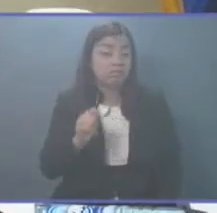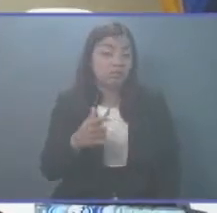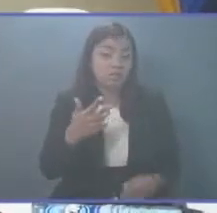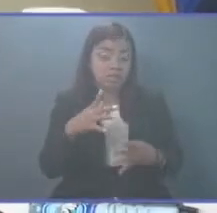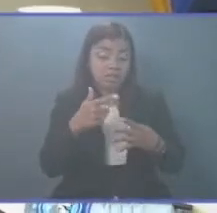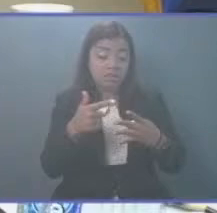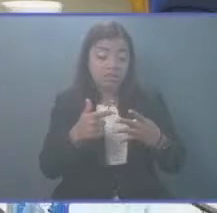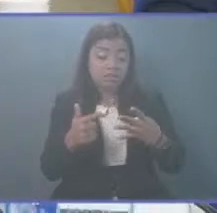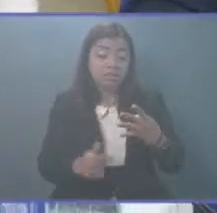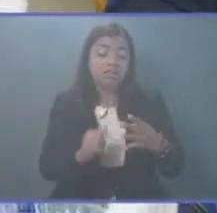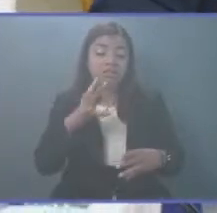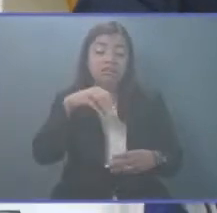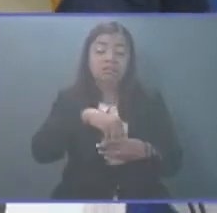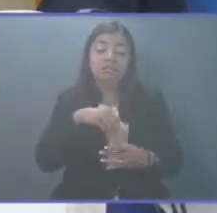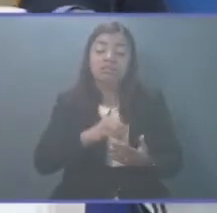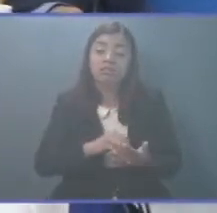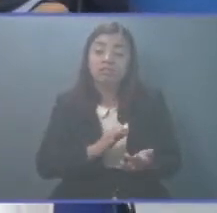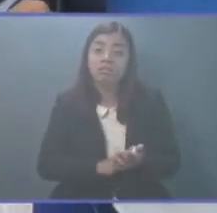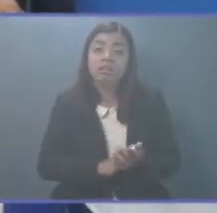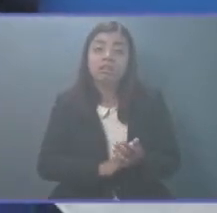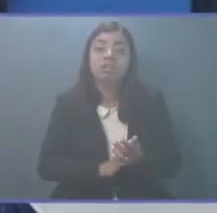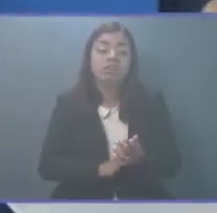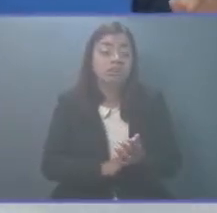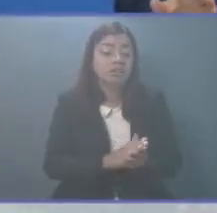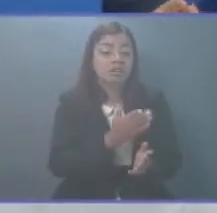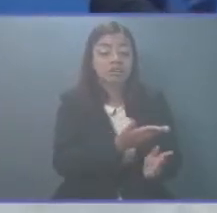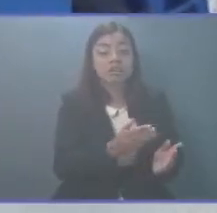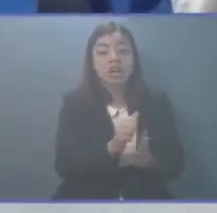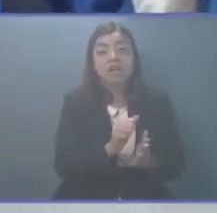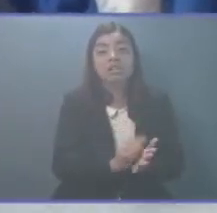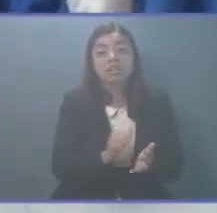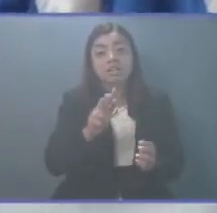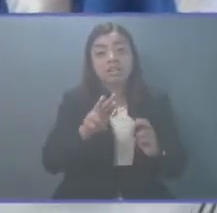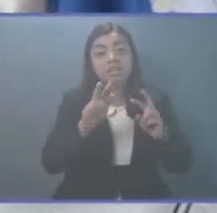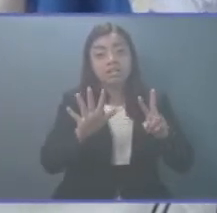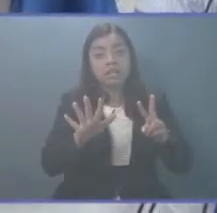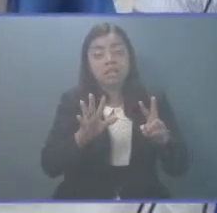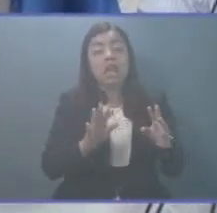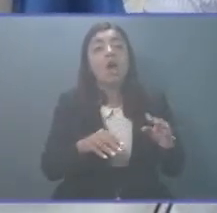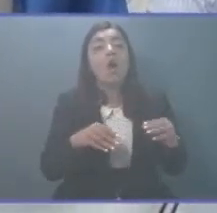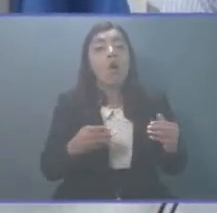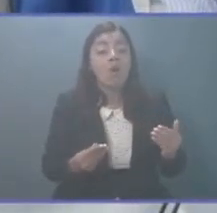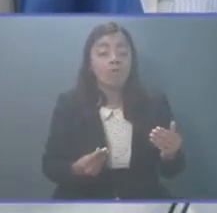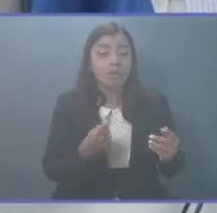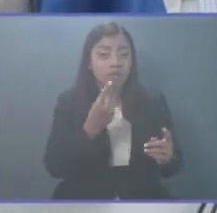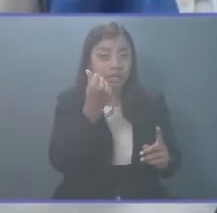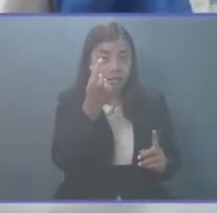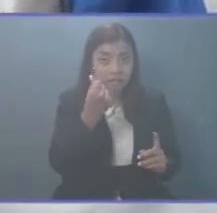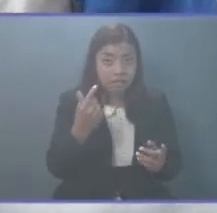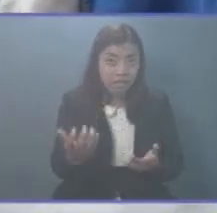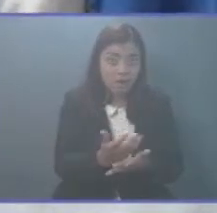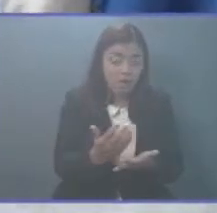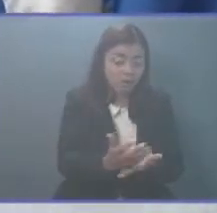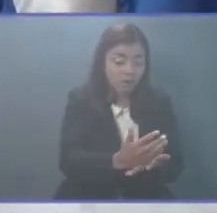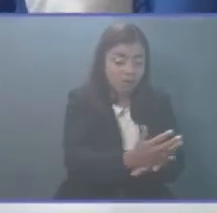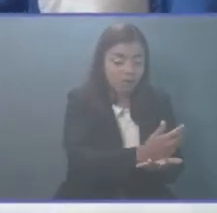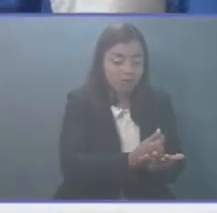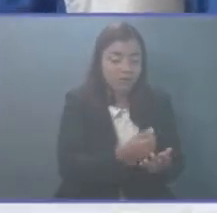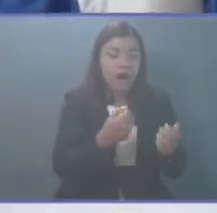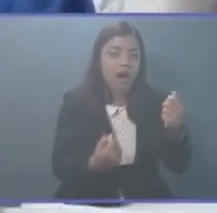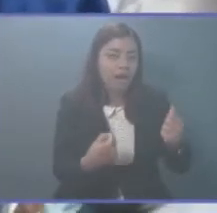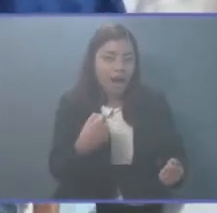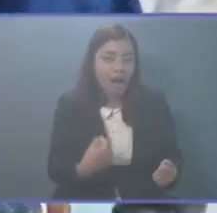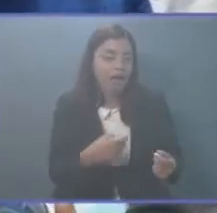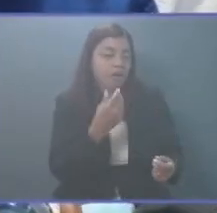ley, lo digo. Devolución de bienes, artículo 37. En el caso que el dinero, ganancias, objetos, vehículos o